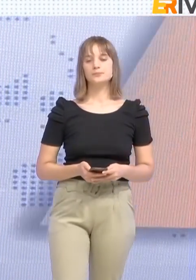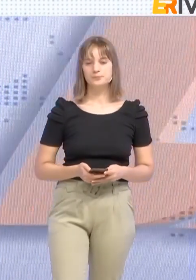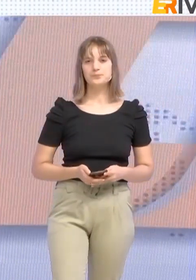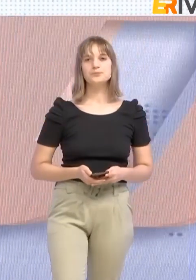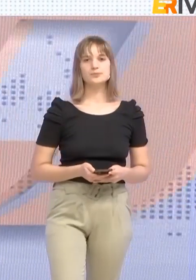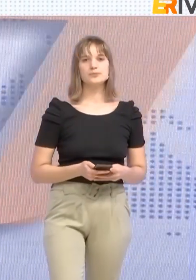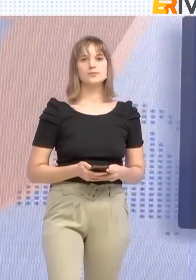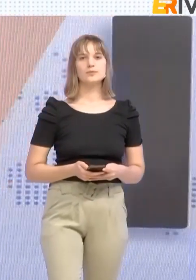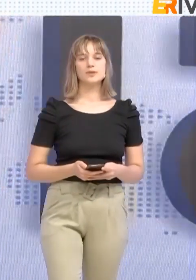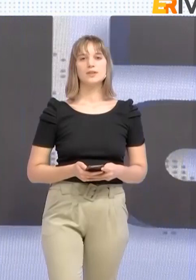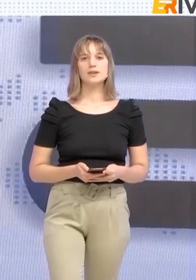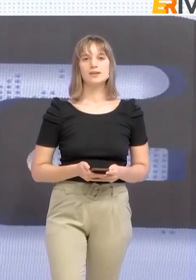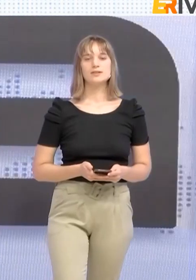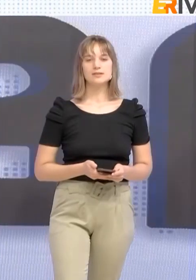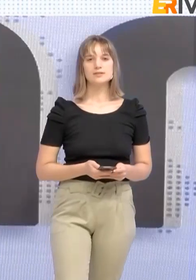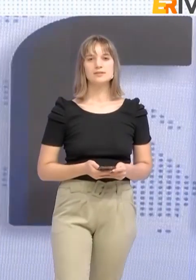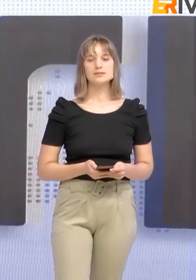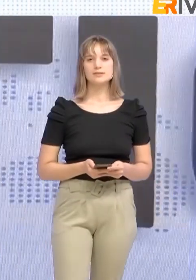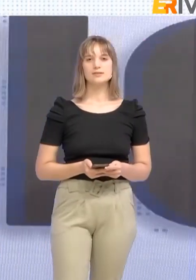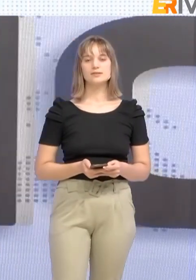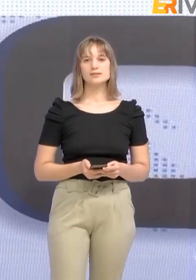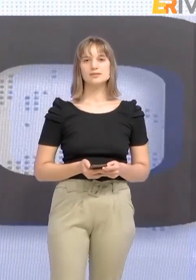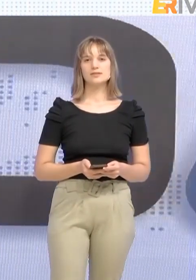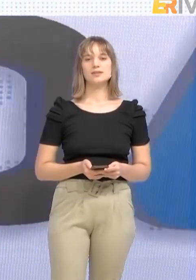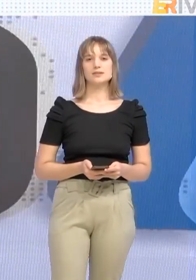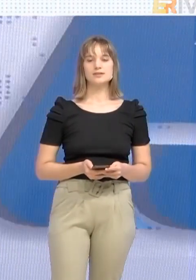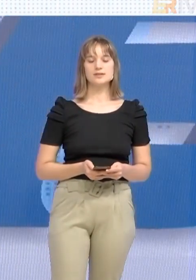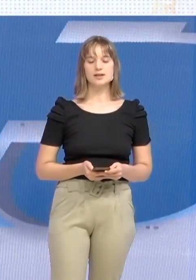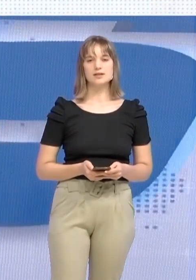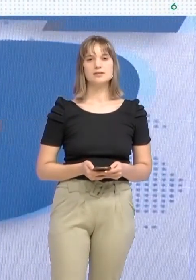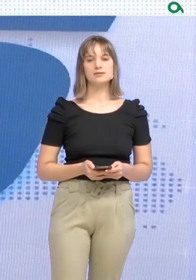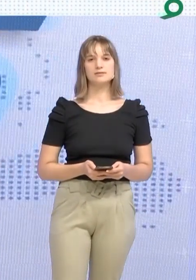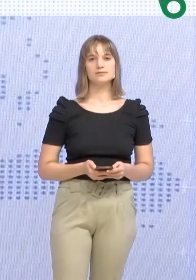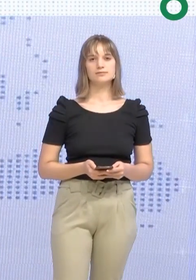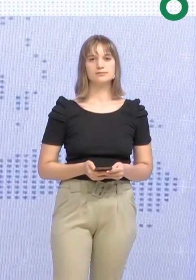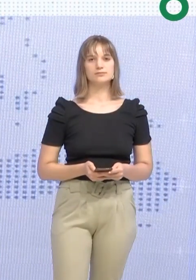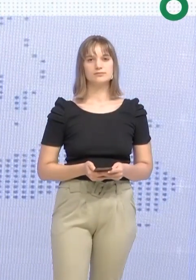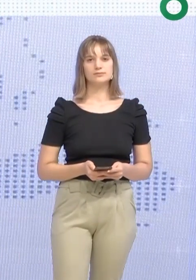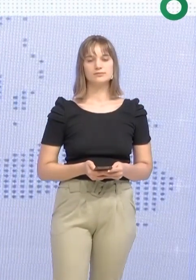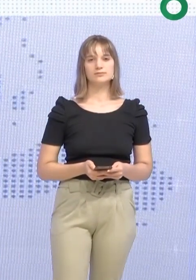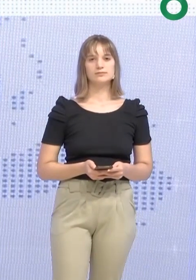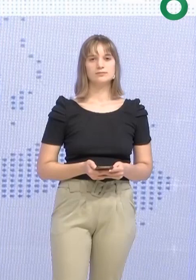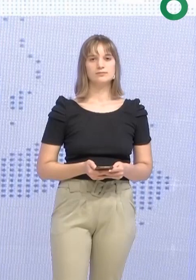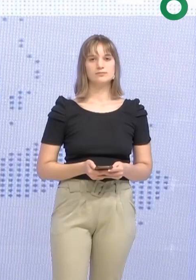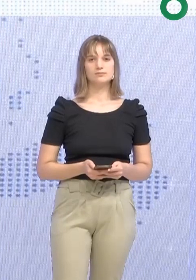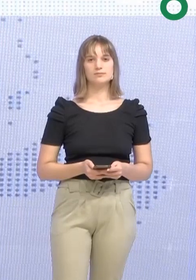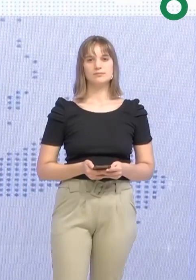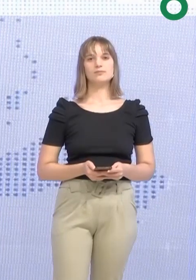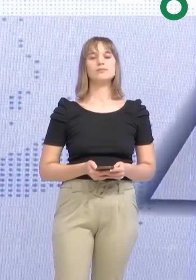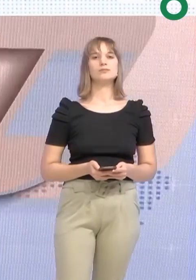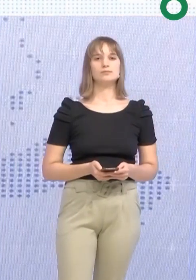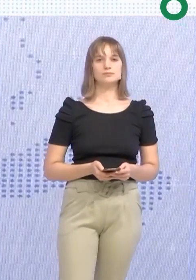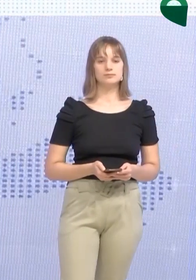te llaman, y me di cuenta que sí, que brindé los datos. Sí, sí. Corto automáticamente la